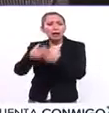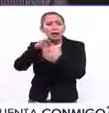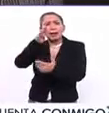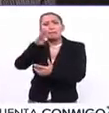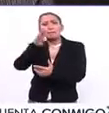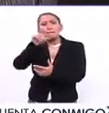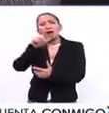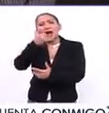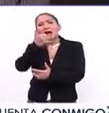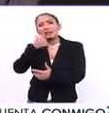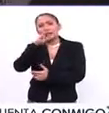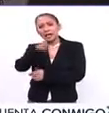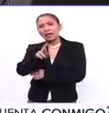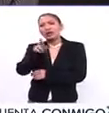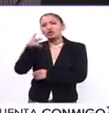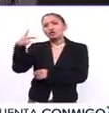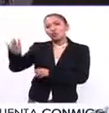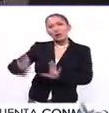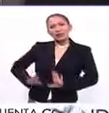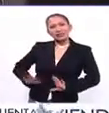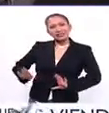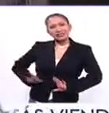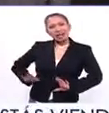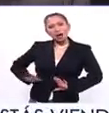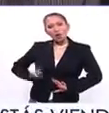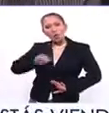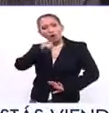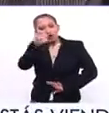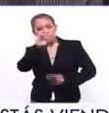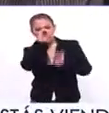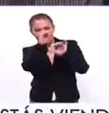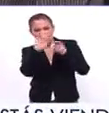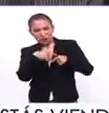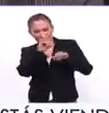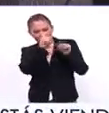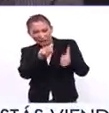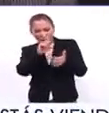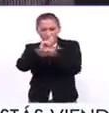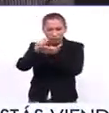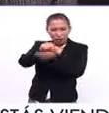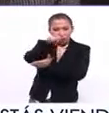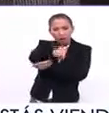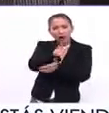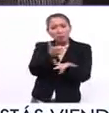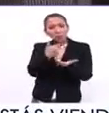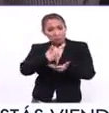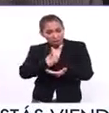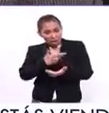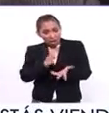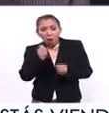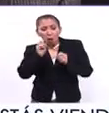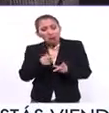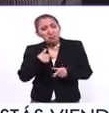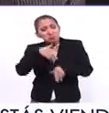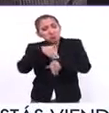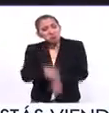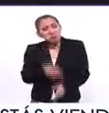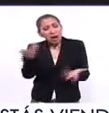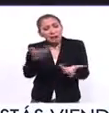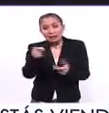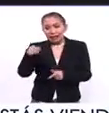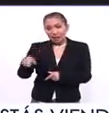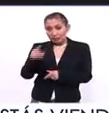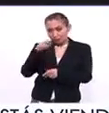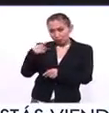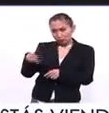Bayer, y que no pierde, digamos, su estilo, no se adapta como otros artistas o escritores que a lo que les pidan lo hacen, ¿no? Así, a mí